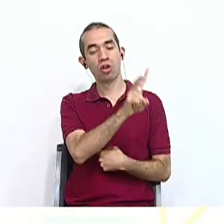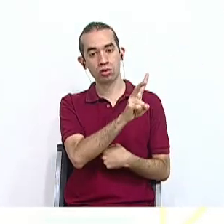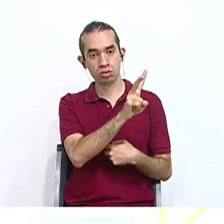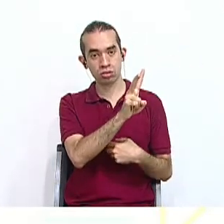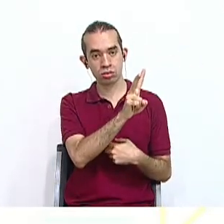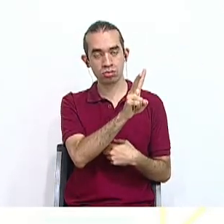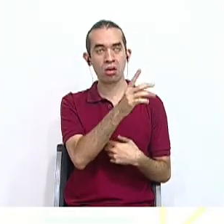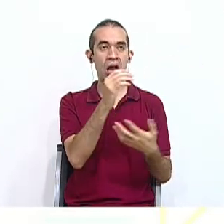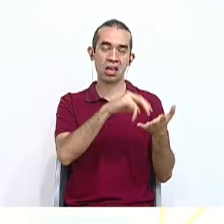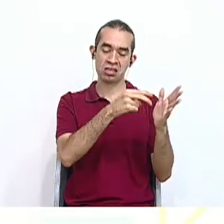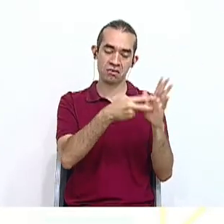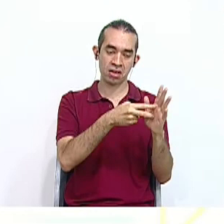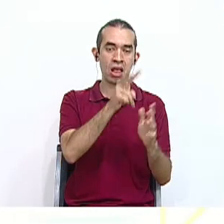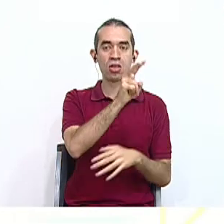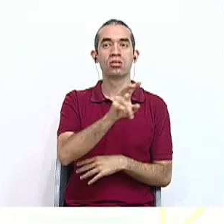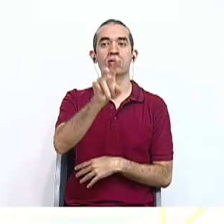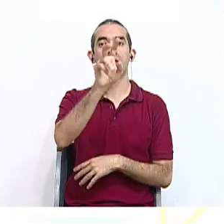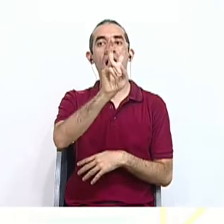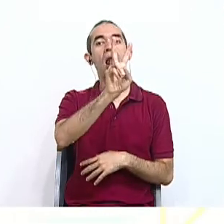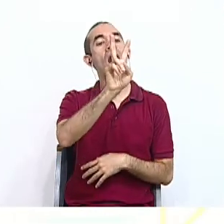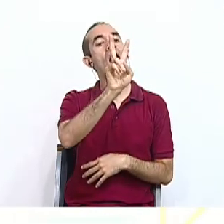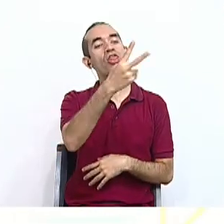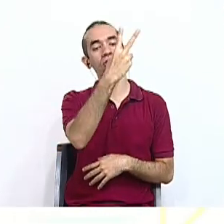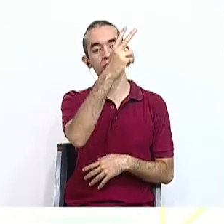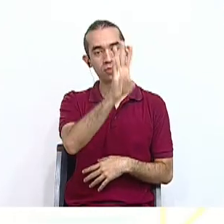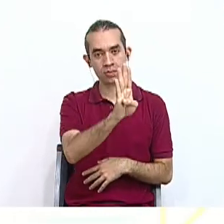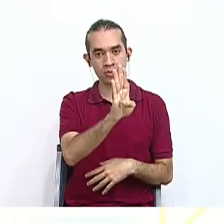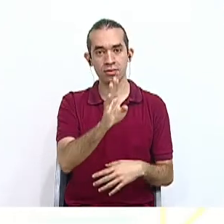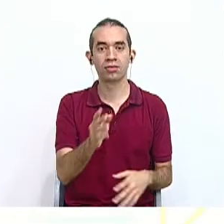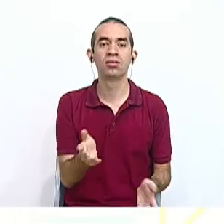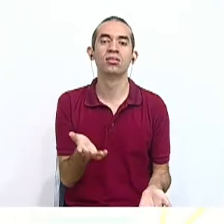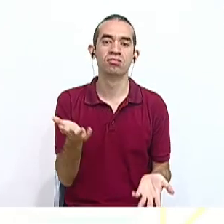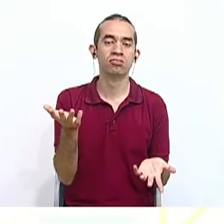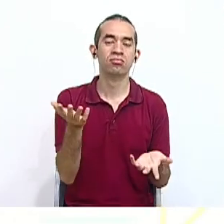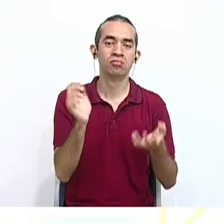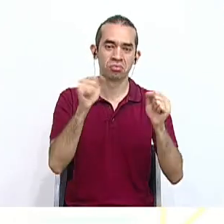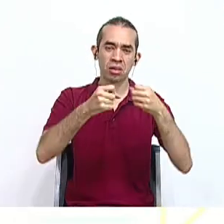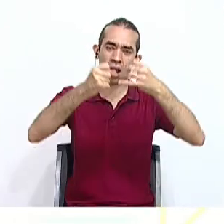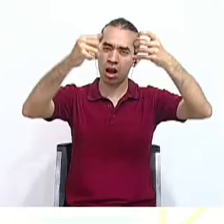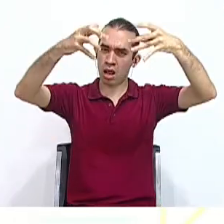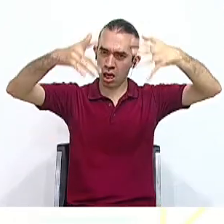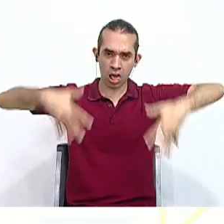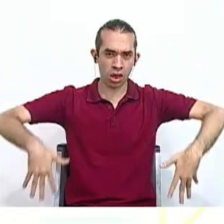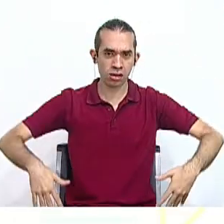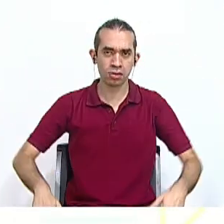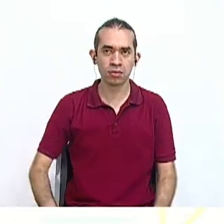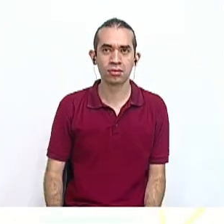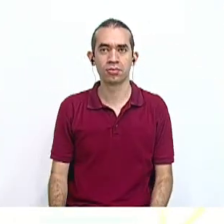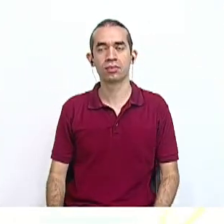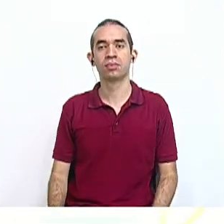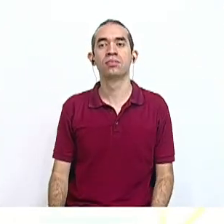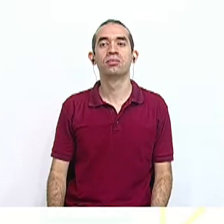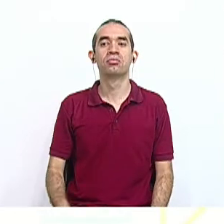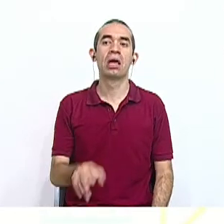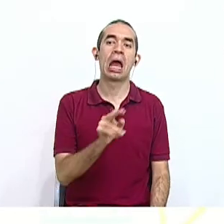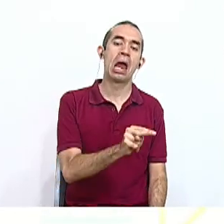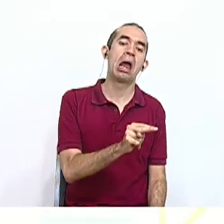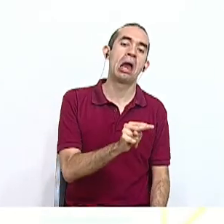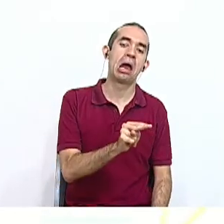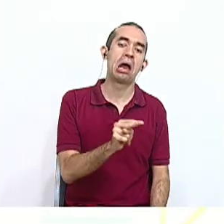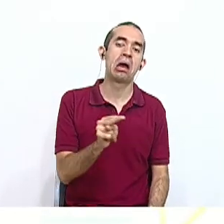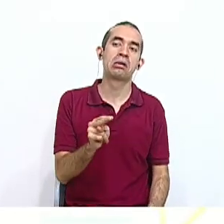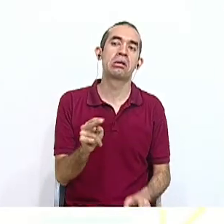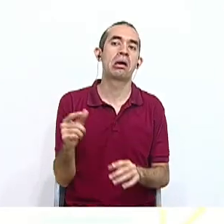al cuadrado. Y así sucesivamente. Entonces podríamos expresarlo de la siguiente forma. Para n generaciones